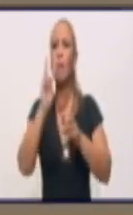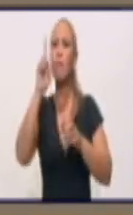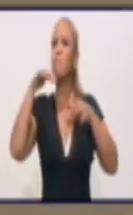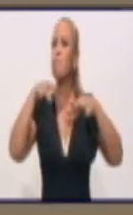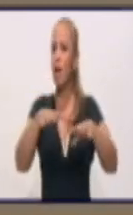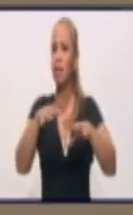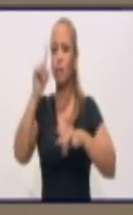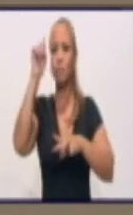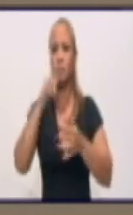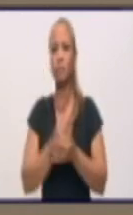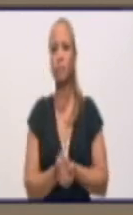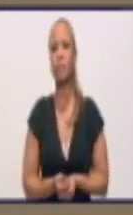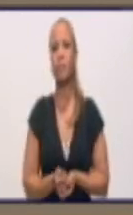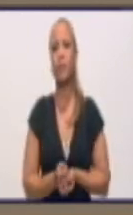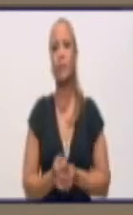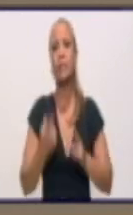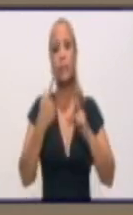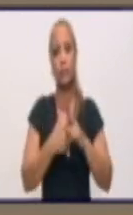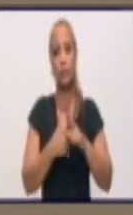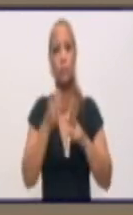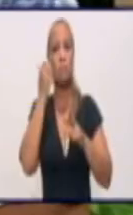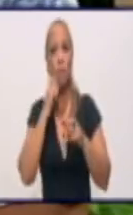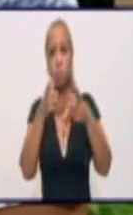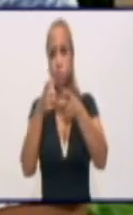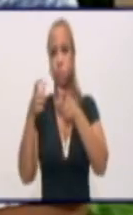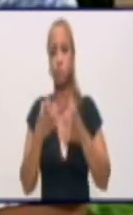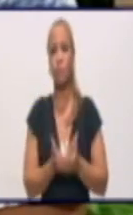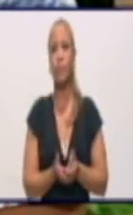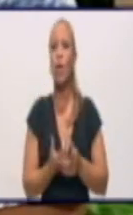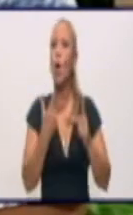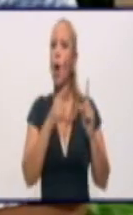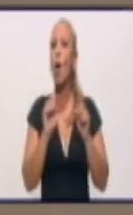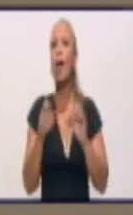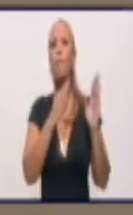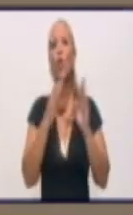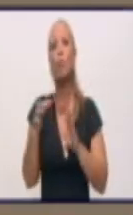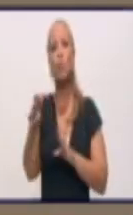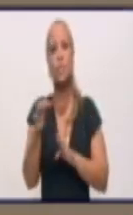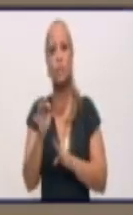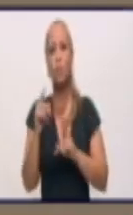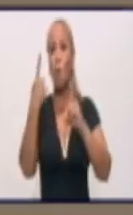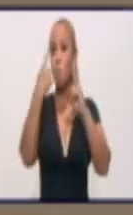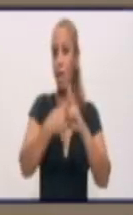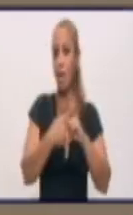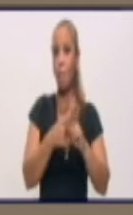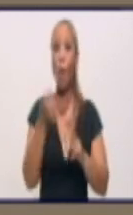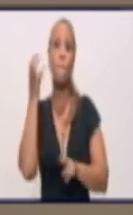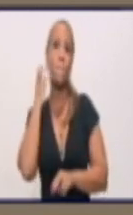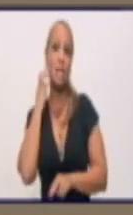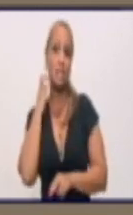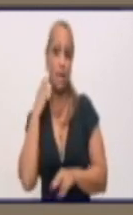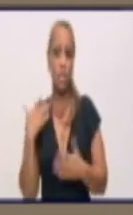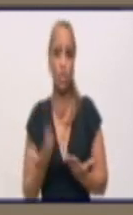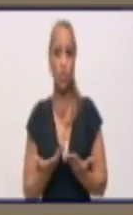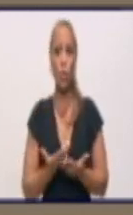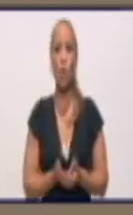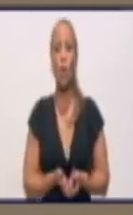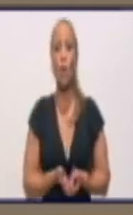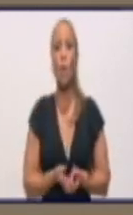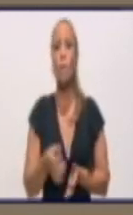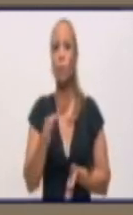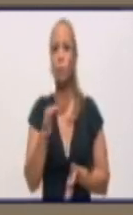hasta el momento y la mayor focalidad también. ¿Por municipios? Por municipio Bayamo, Manzanillo, son los municipios que hasta el